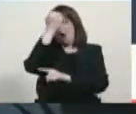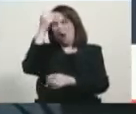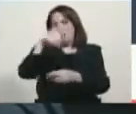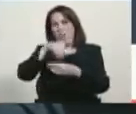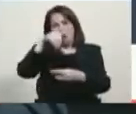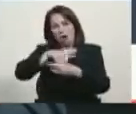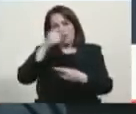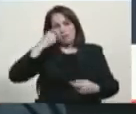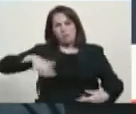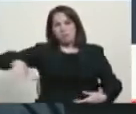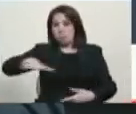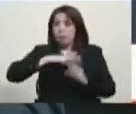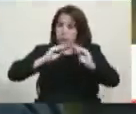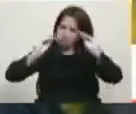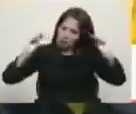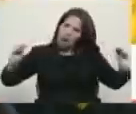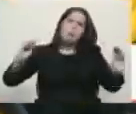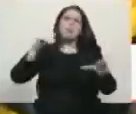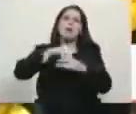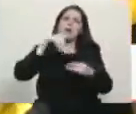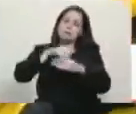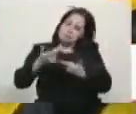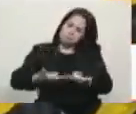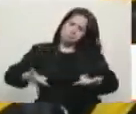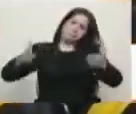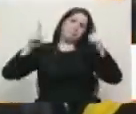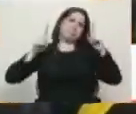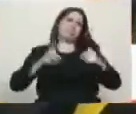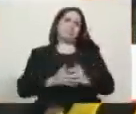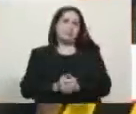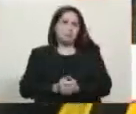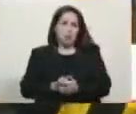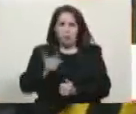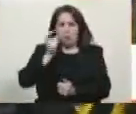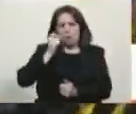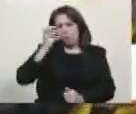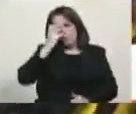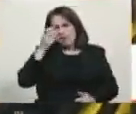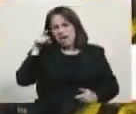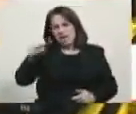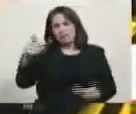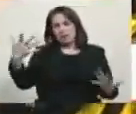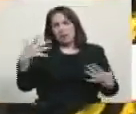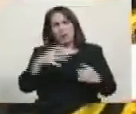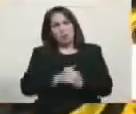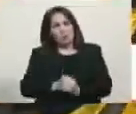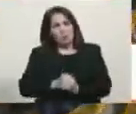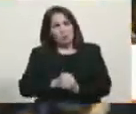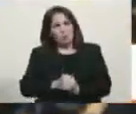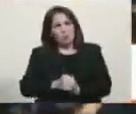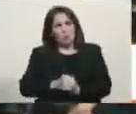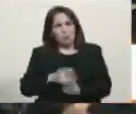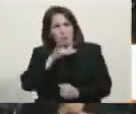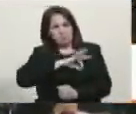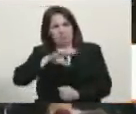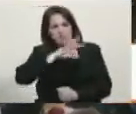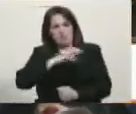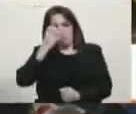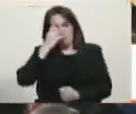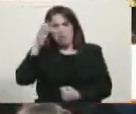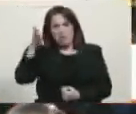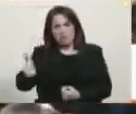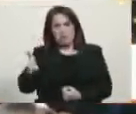pueblo? ¡Convoca elecciones, señor autoproclamado, señor payaso! ¡Convoca elecciones, mister payaso!